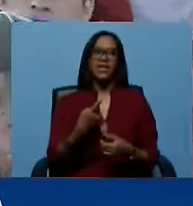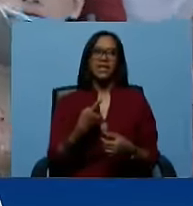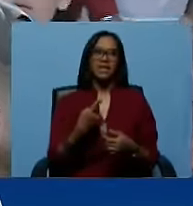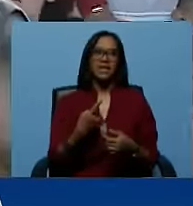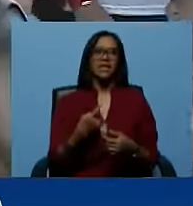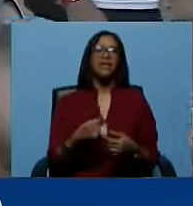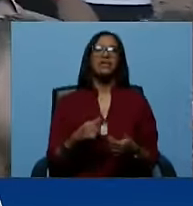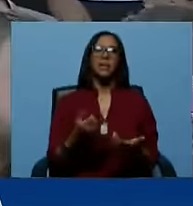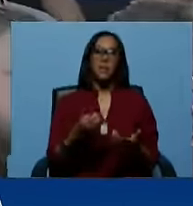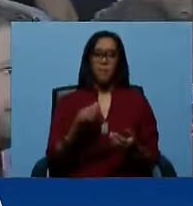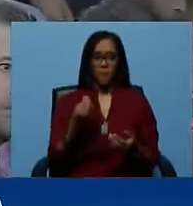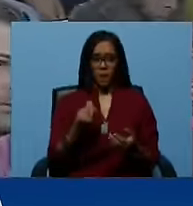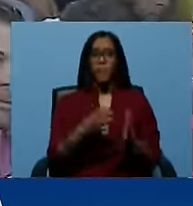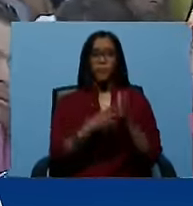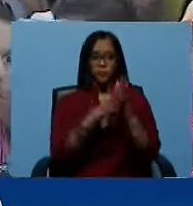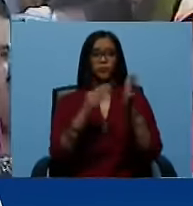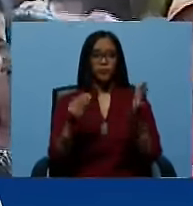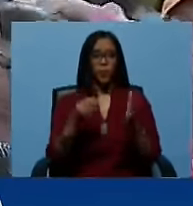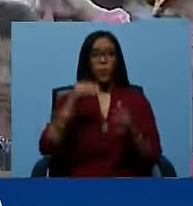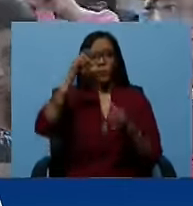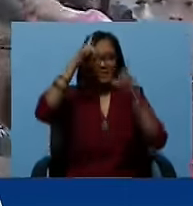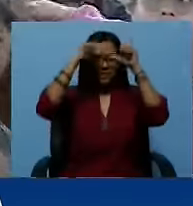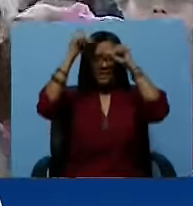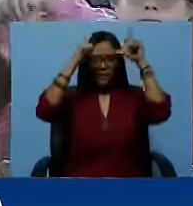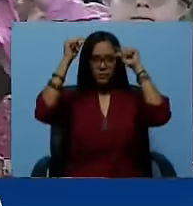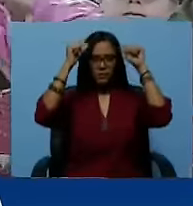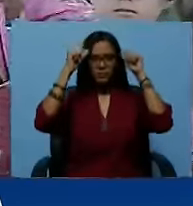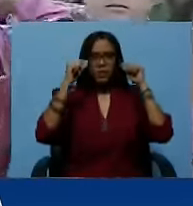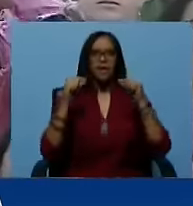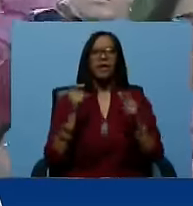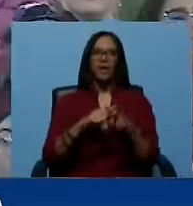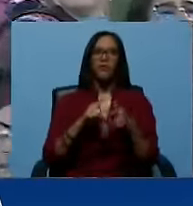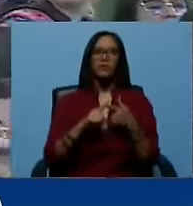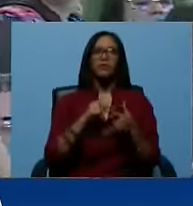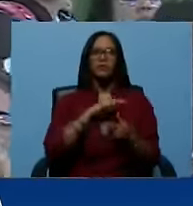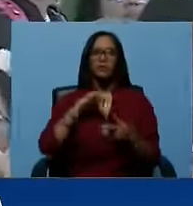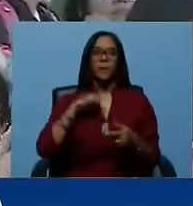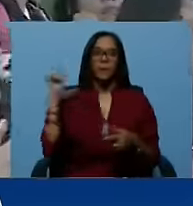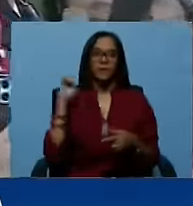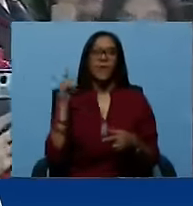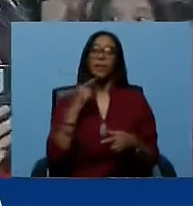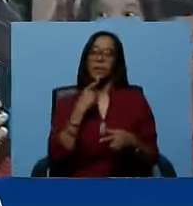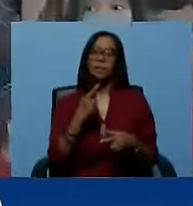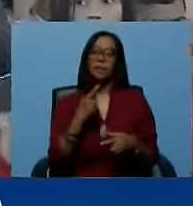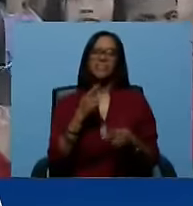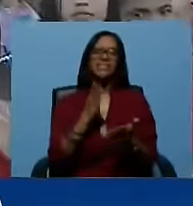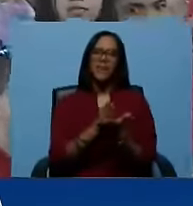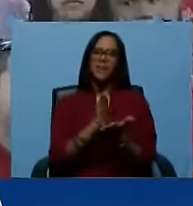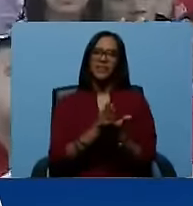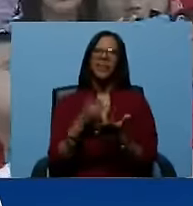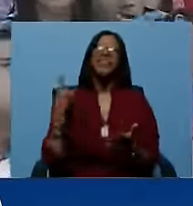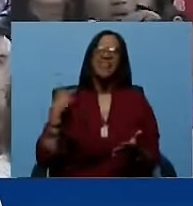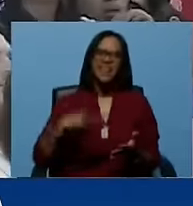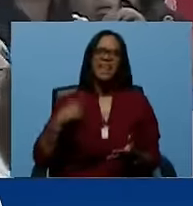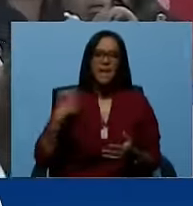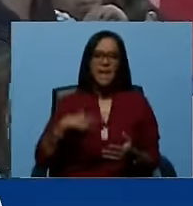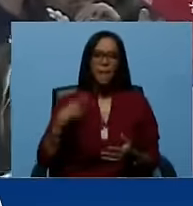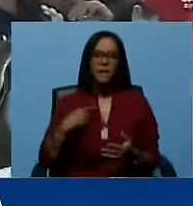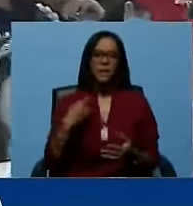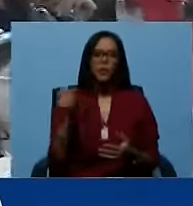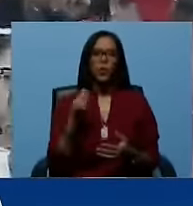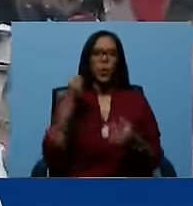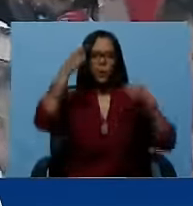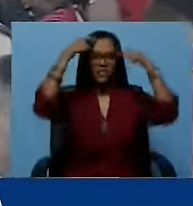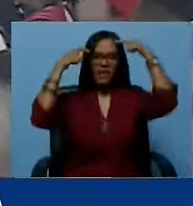seamos como el Che o seremos como el Che, nosotros en Venezuela hemos dicho siempre, tenemos que ser como